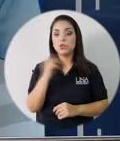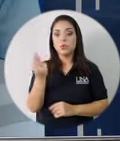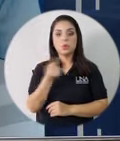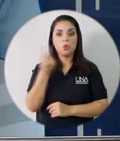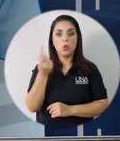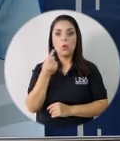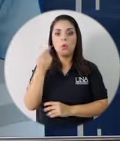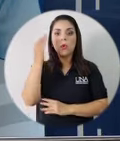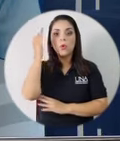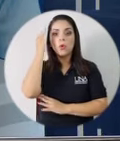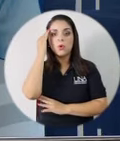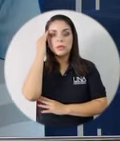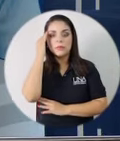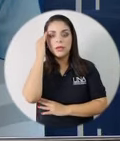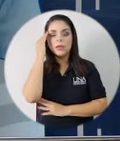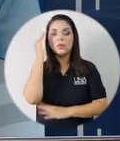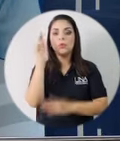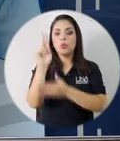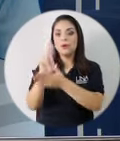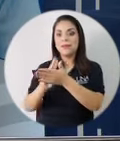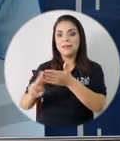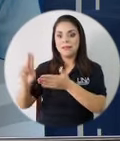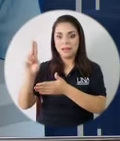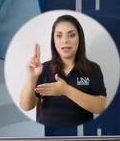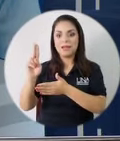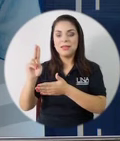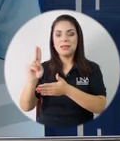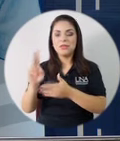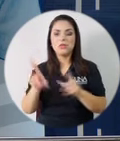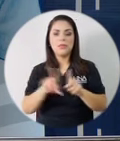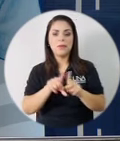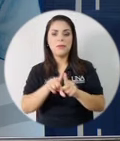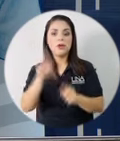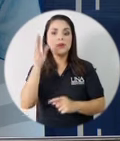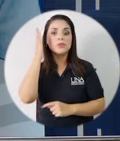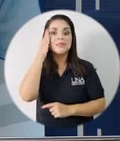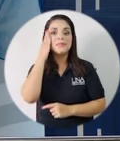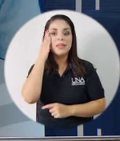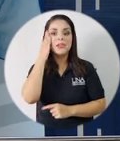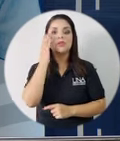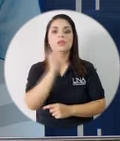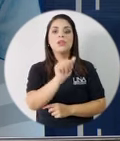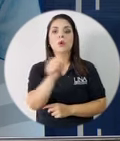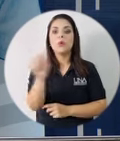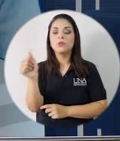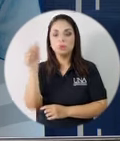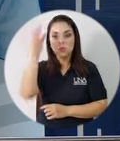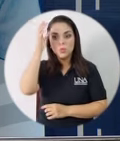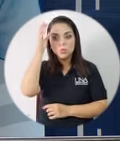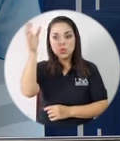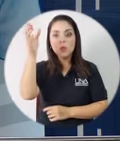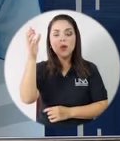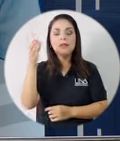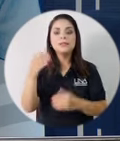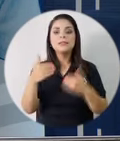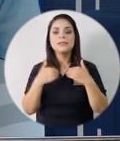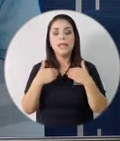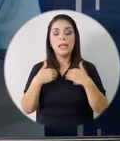es el conocimiento de las universidades, sino el conocimiento que han generado